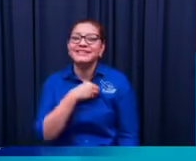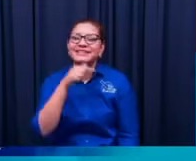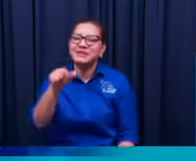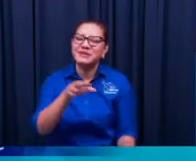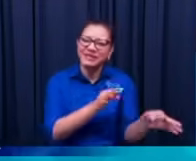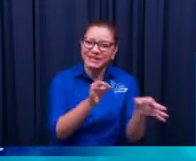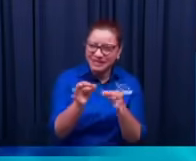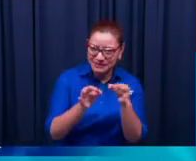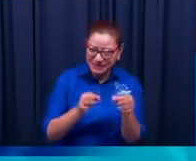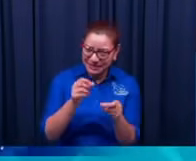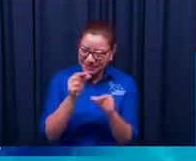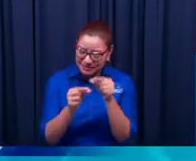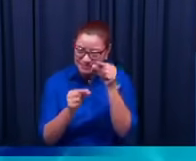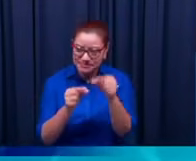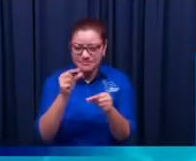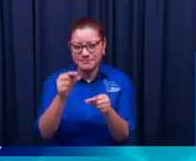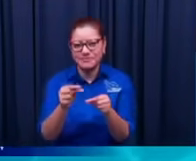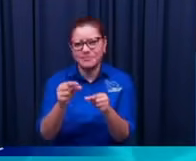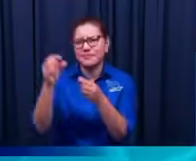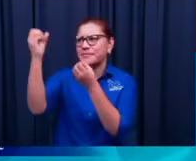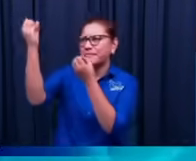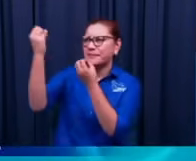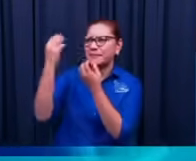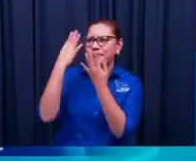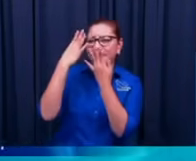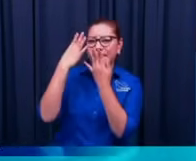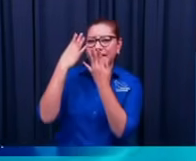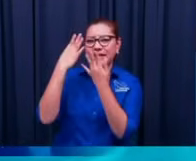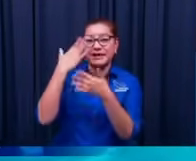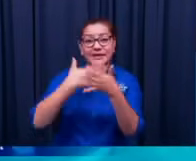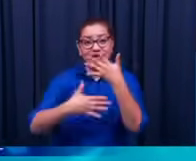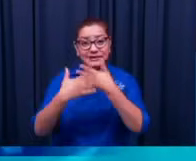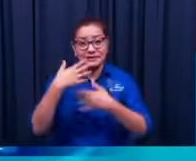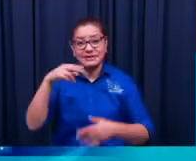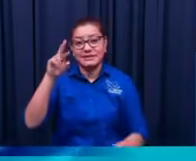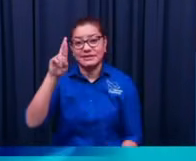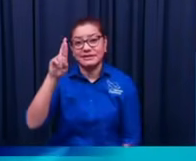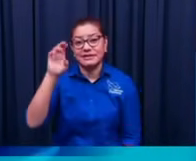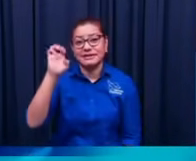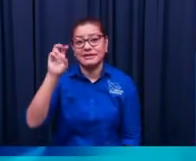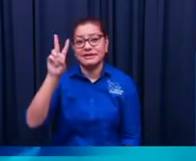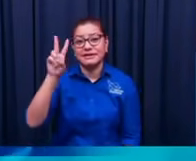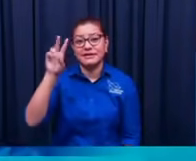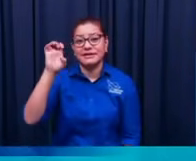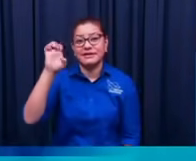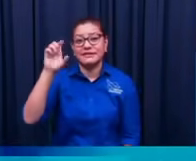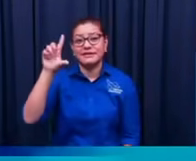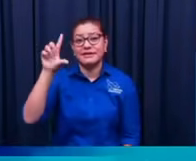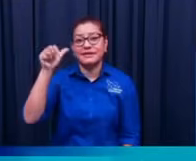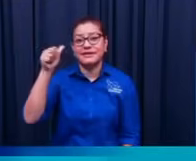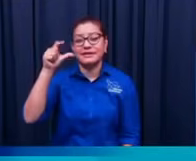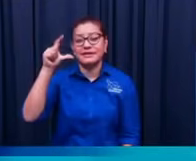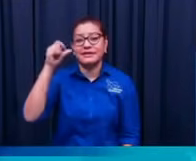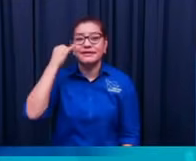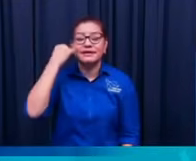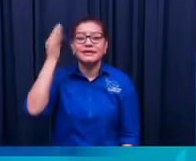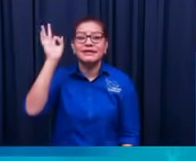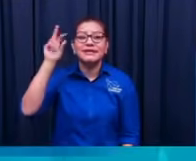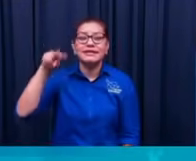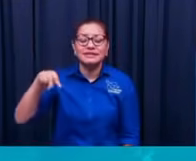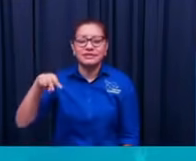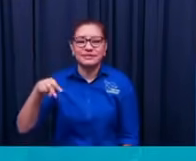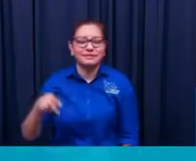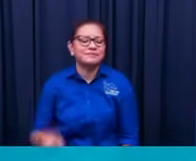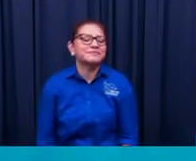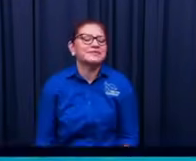eso, ¿verdad? No solo de, pues qué lindo si la puedas enamorar. Es que, hermano,